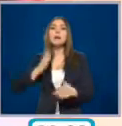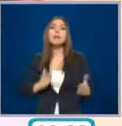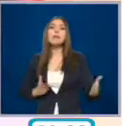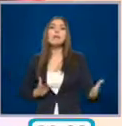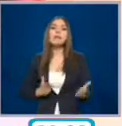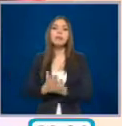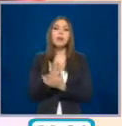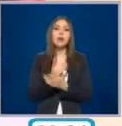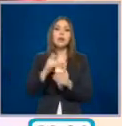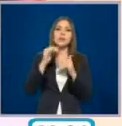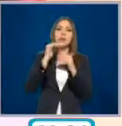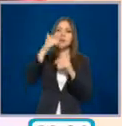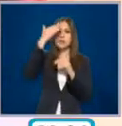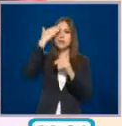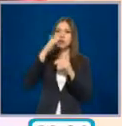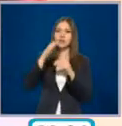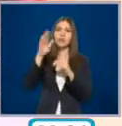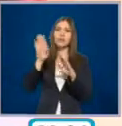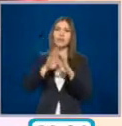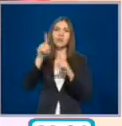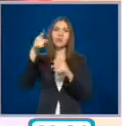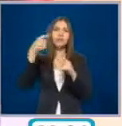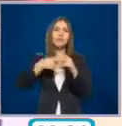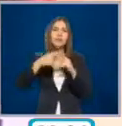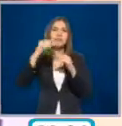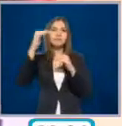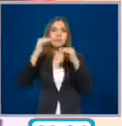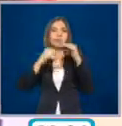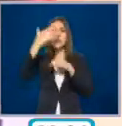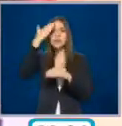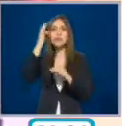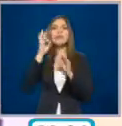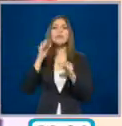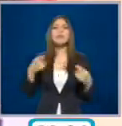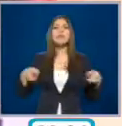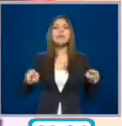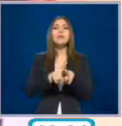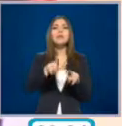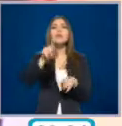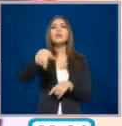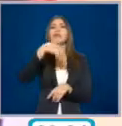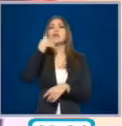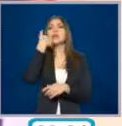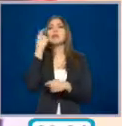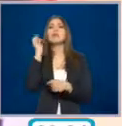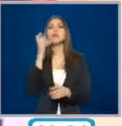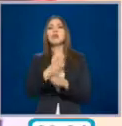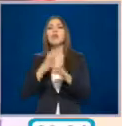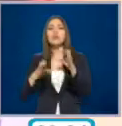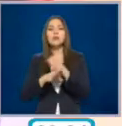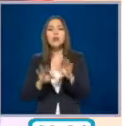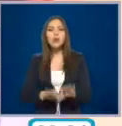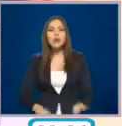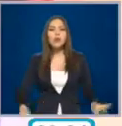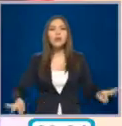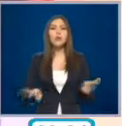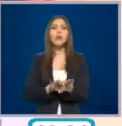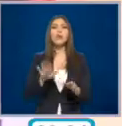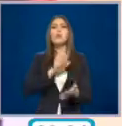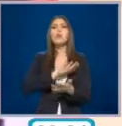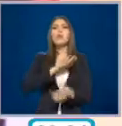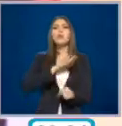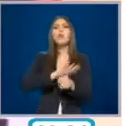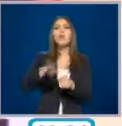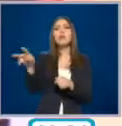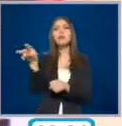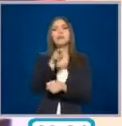frontera. Entonces, ahí sí es bien importante establecerlo y tener claridad de las cosas que realmente son muy importantes, los valores compartidos